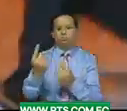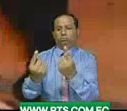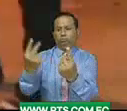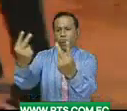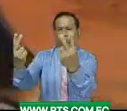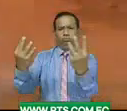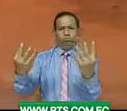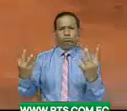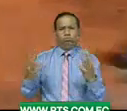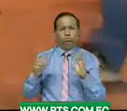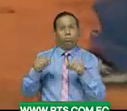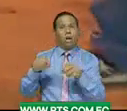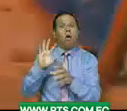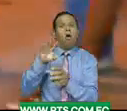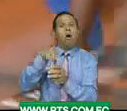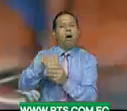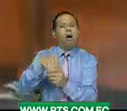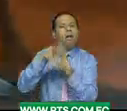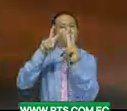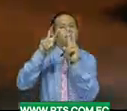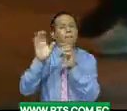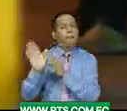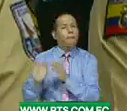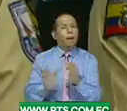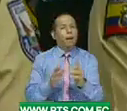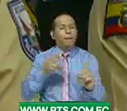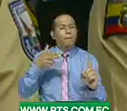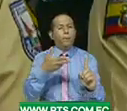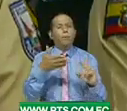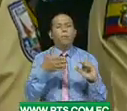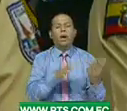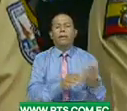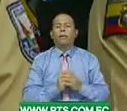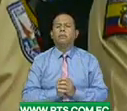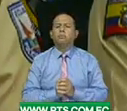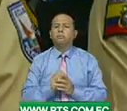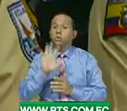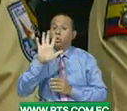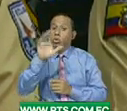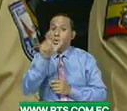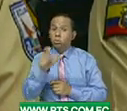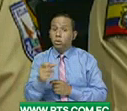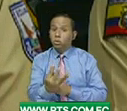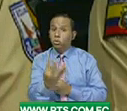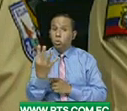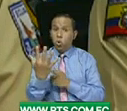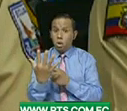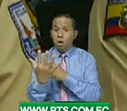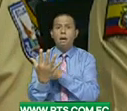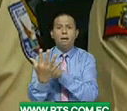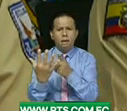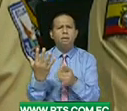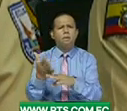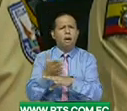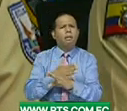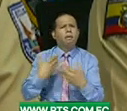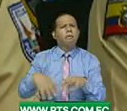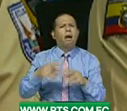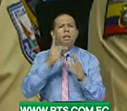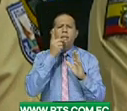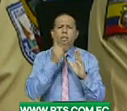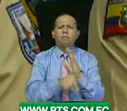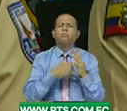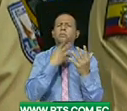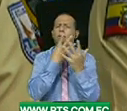encuentran inmersos en este procedimiento, 5 de los cuales registran antecedentes delictivos